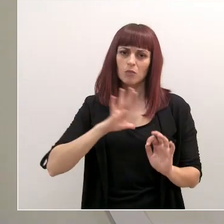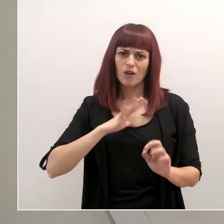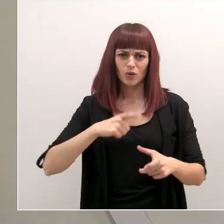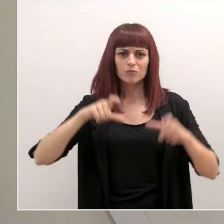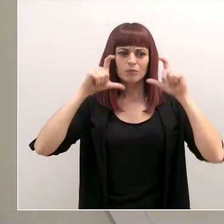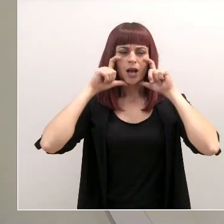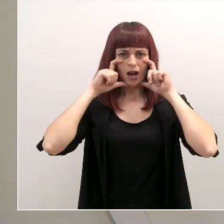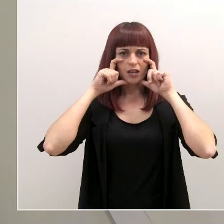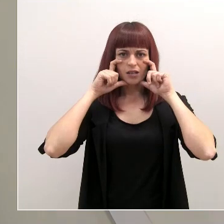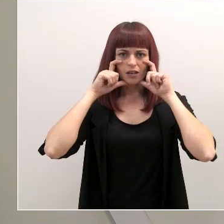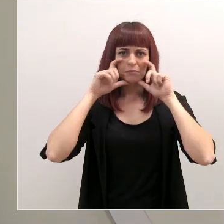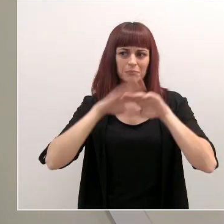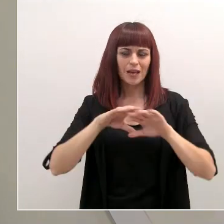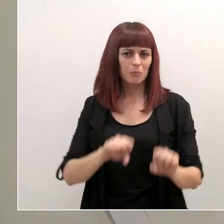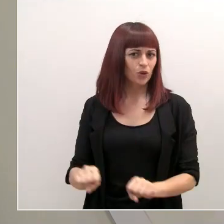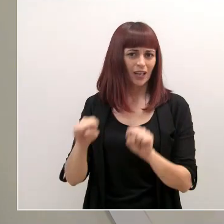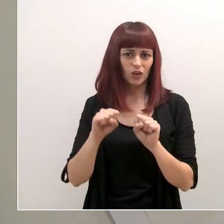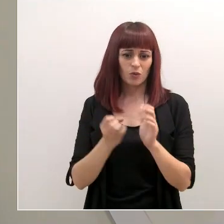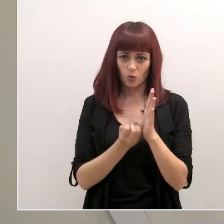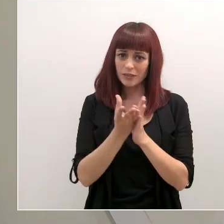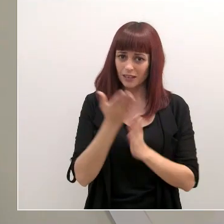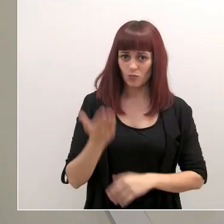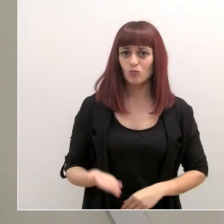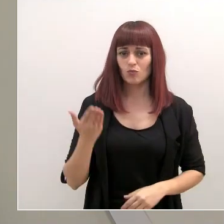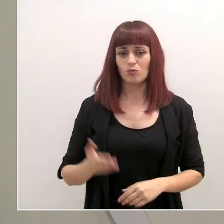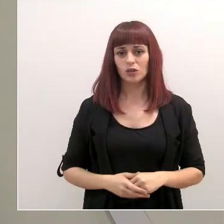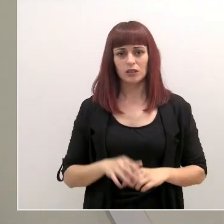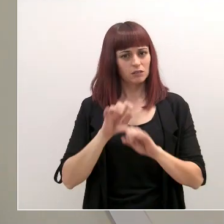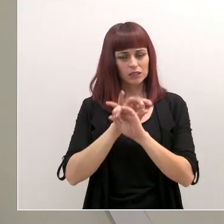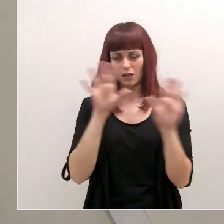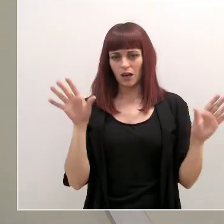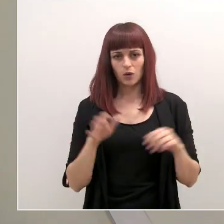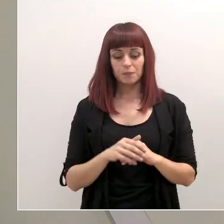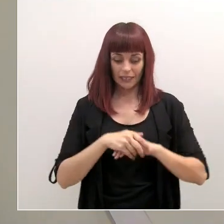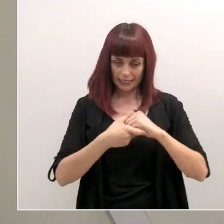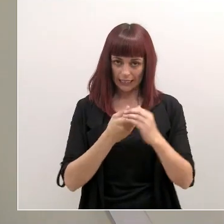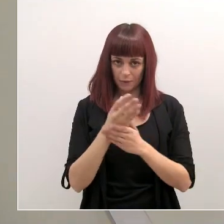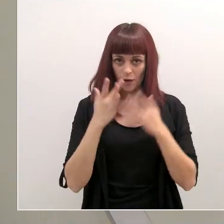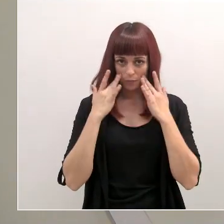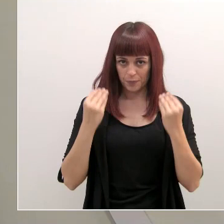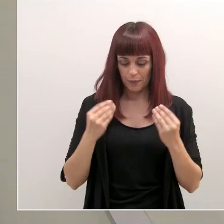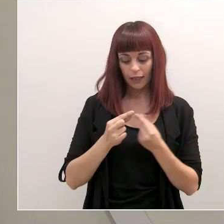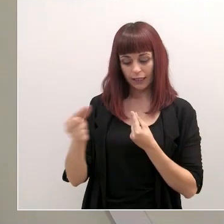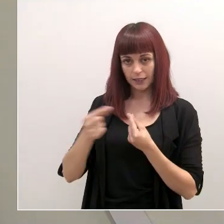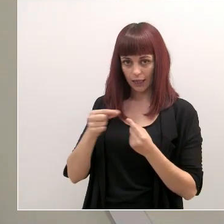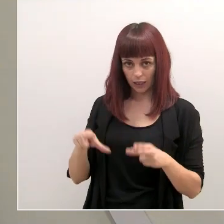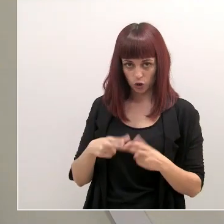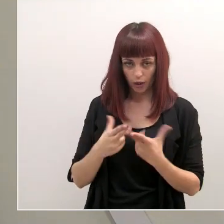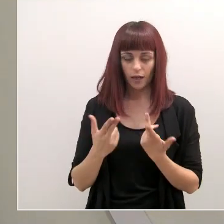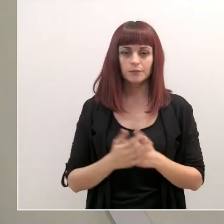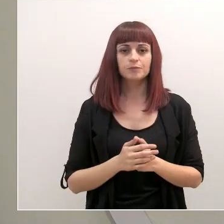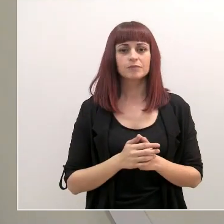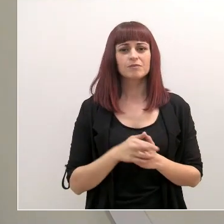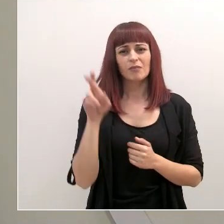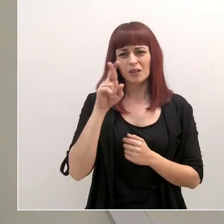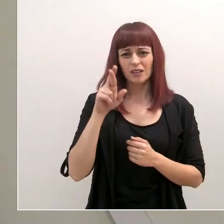la mascarilla, nos va a proteger. Este mensaje es importante, eso está claro. La higiene de manos, el distanciamiento social, evitar,